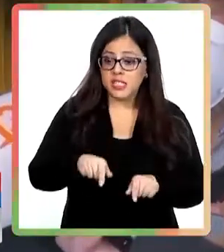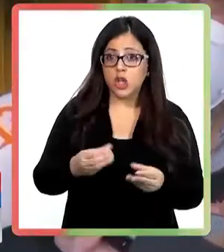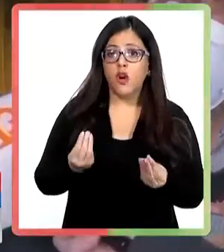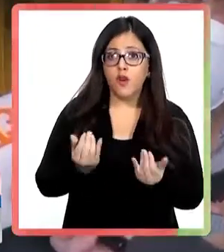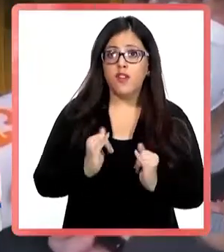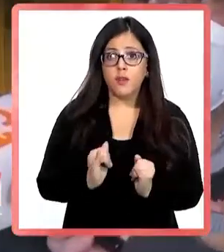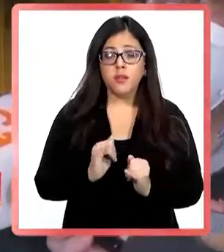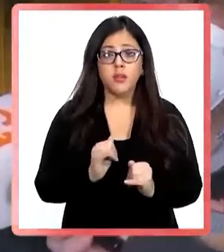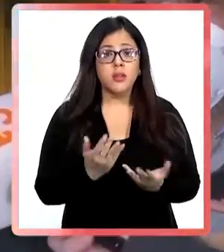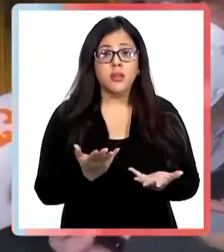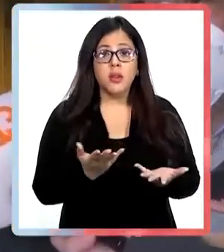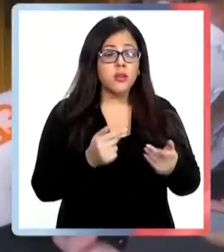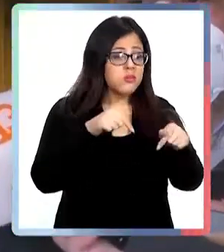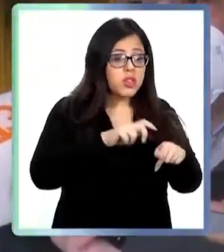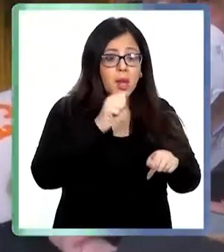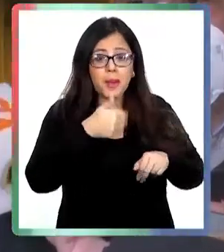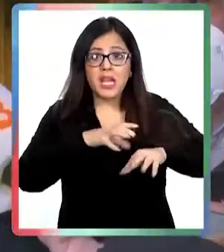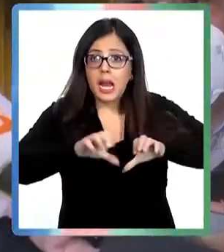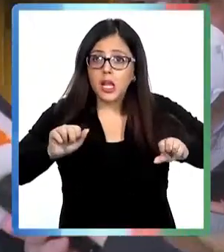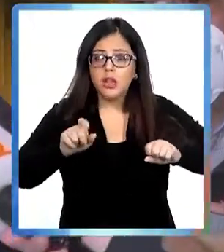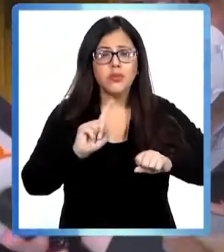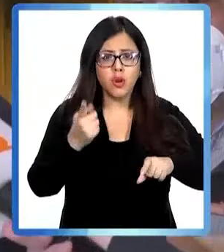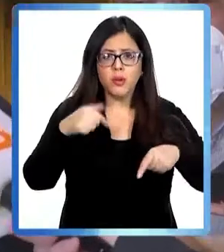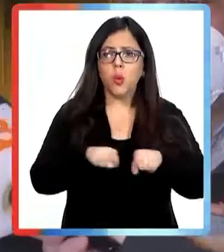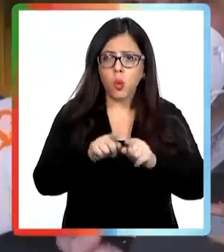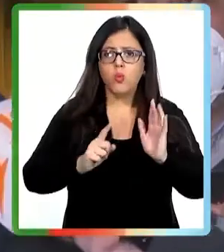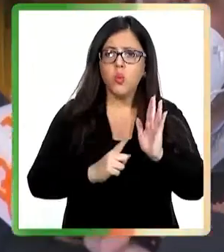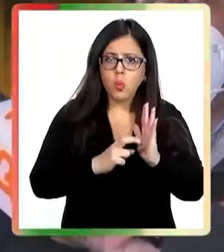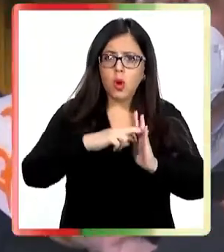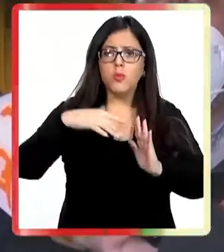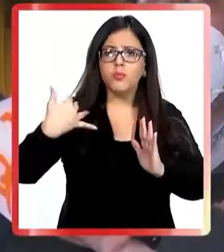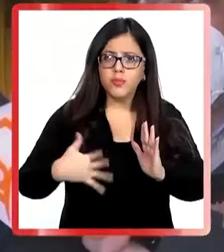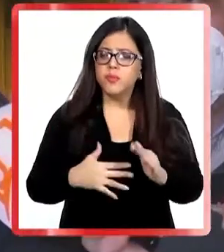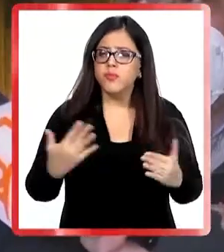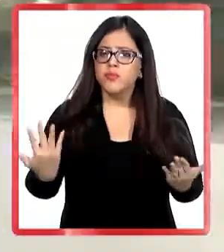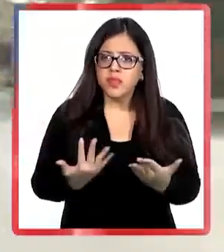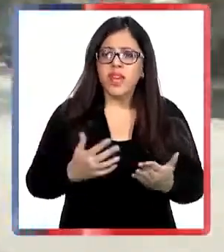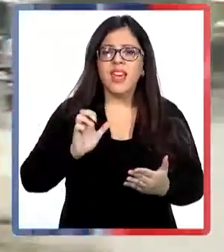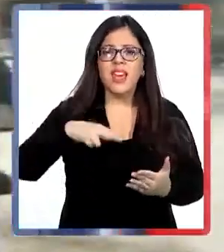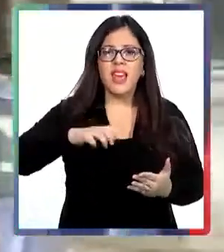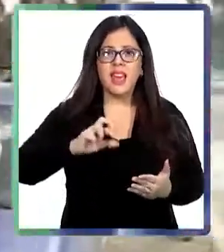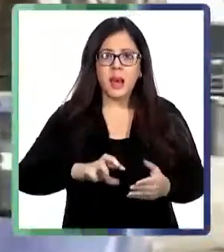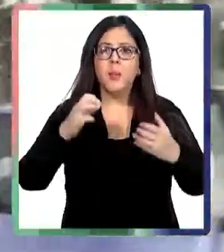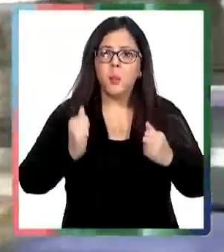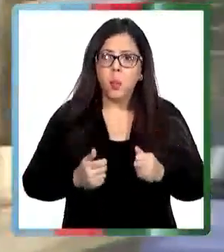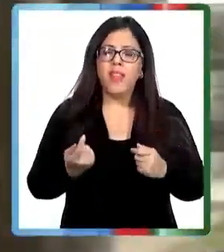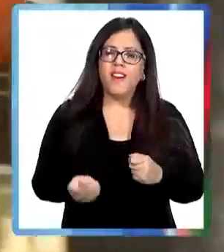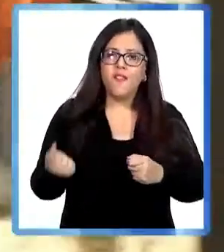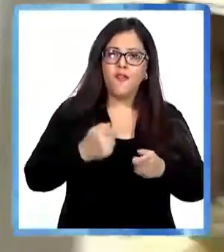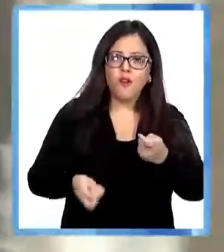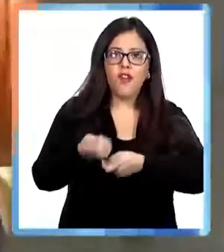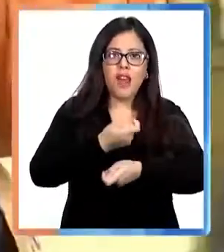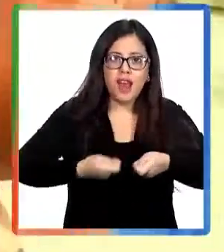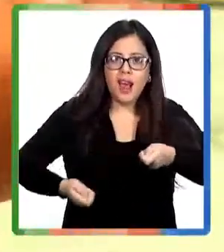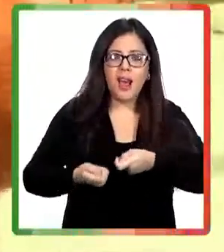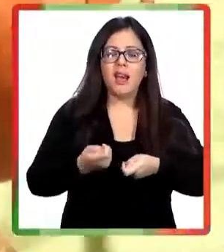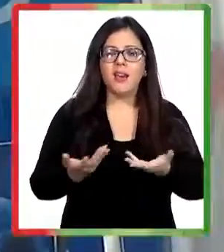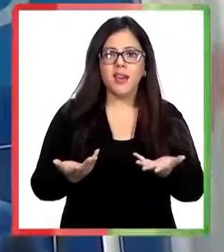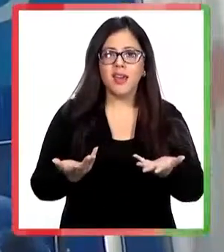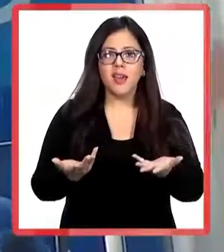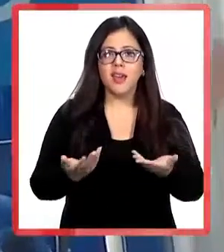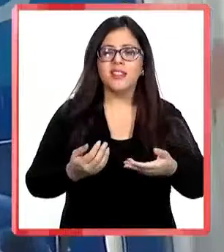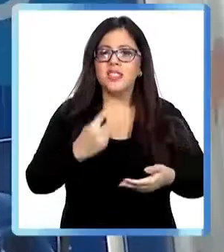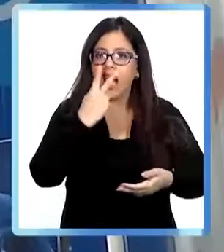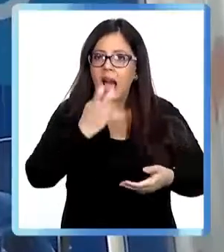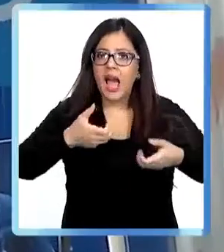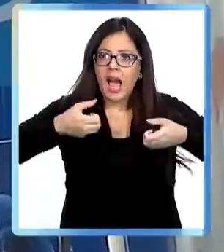se soluciona de un día para otro, pero se ha dado un paso sustantivo para que la ENAP vuelva a este mercado, para que vuelva vendiendo gas a